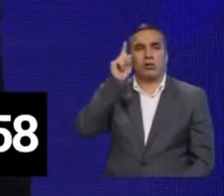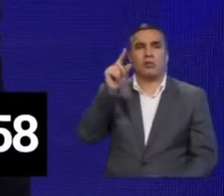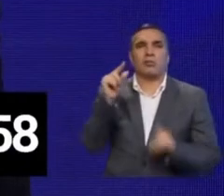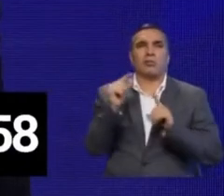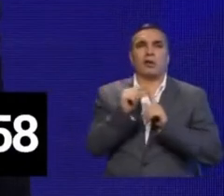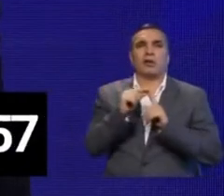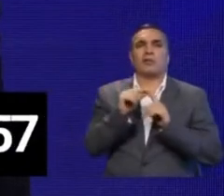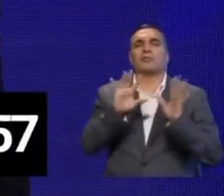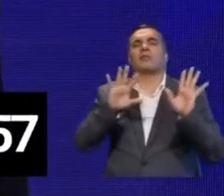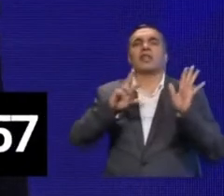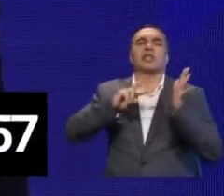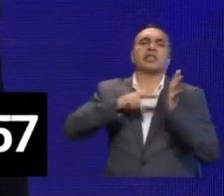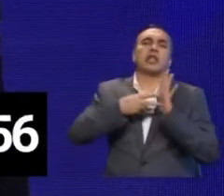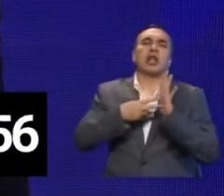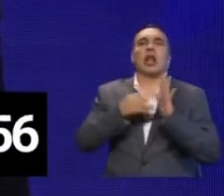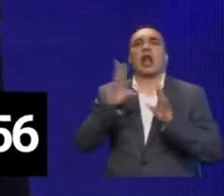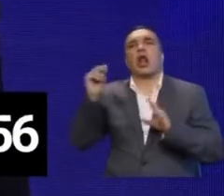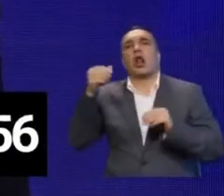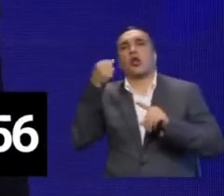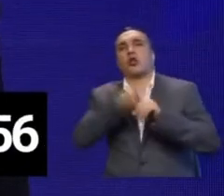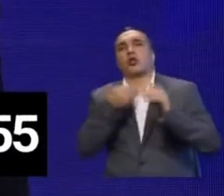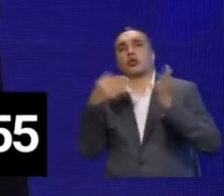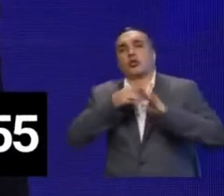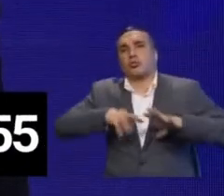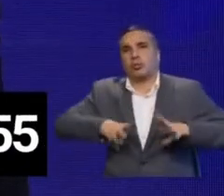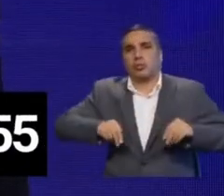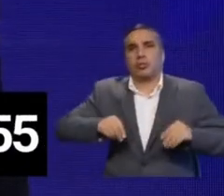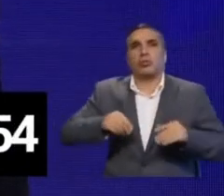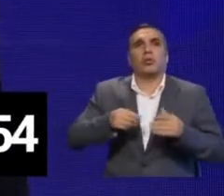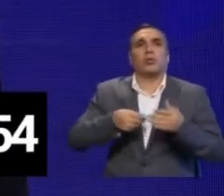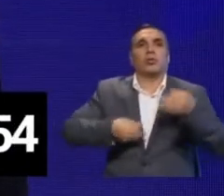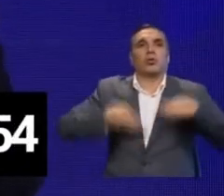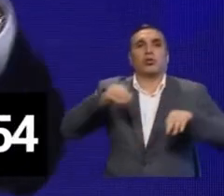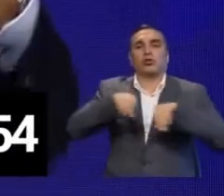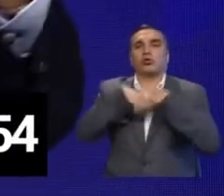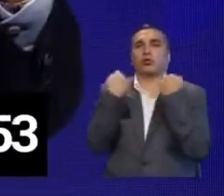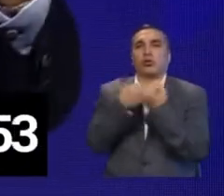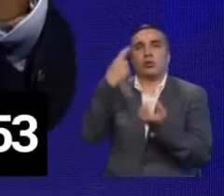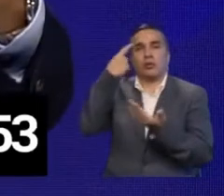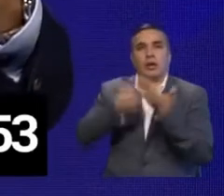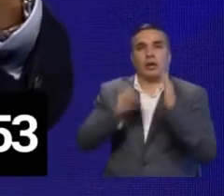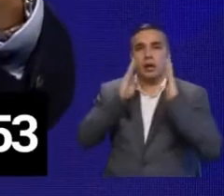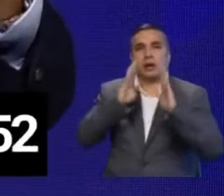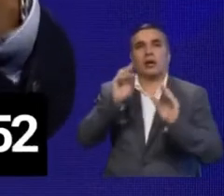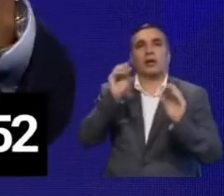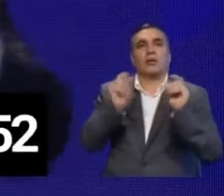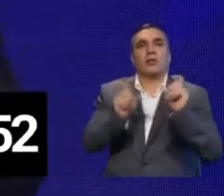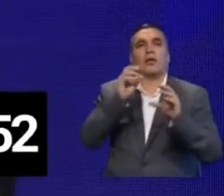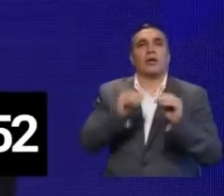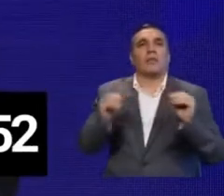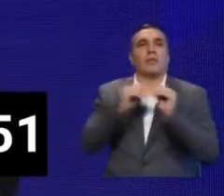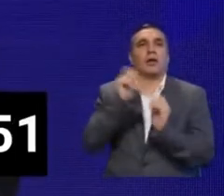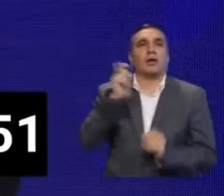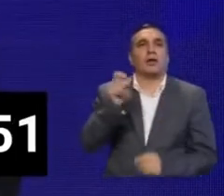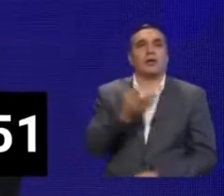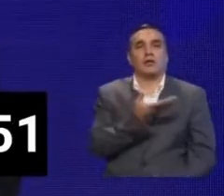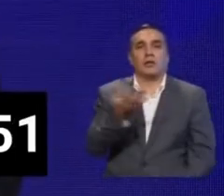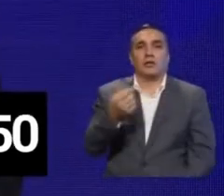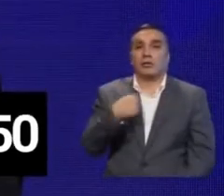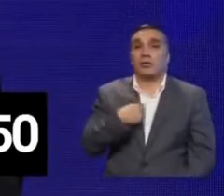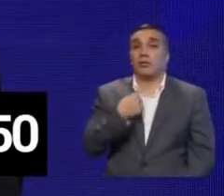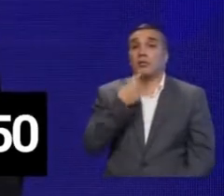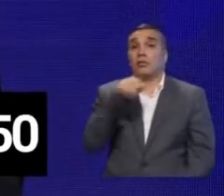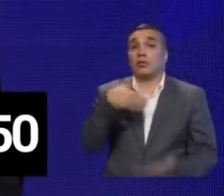palabras simbólicas que dicen lucha contra la corrupción y justicia social para atender a los que más lo necesitan. Yo quiero